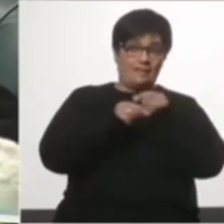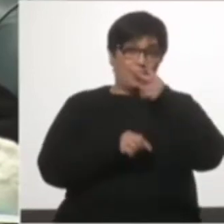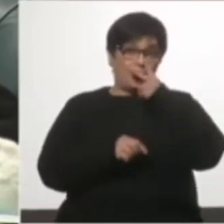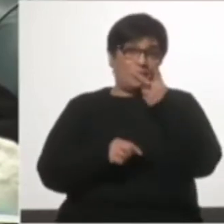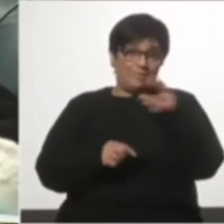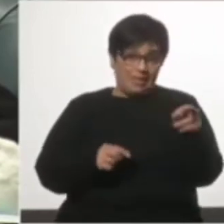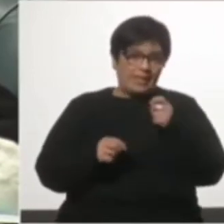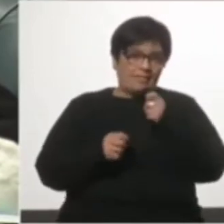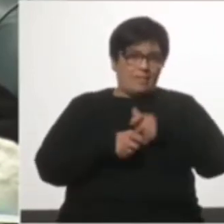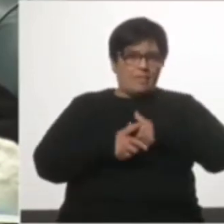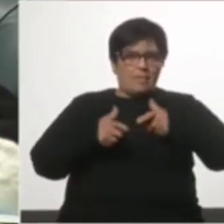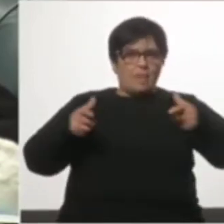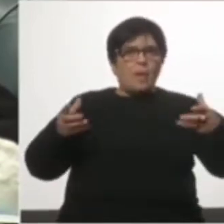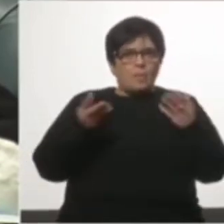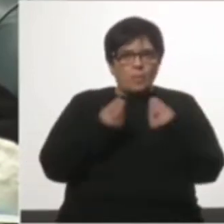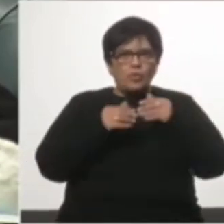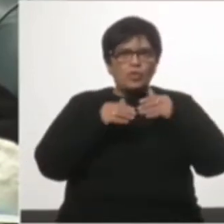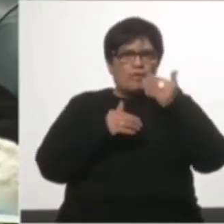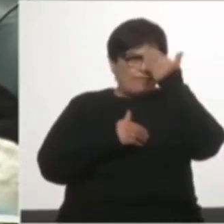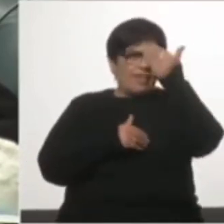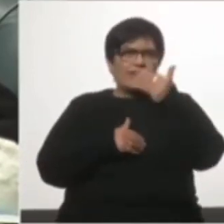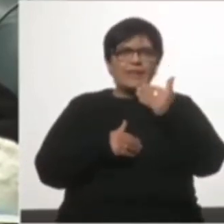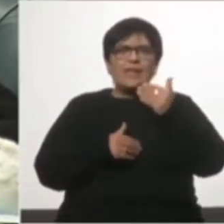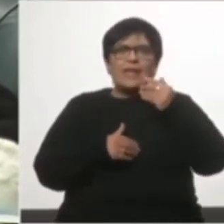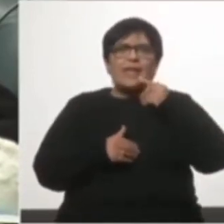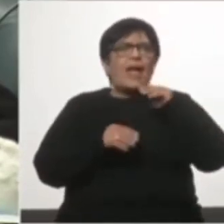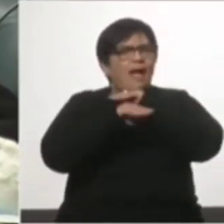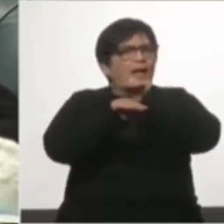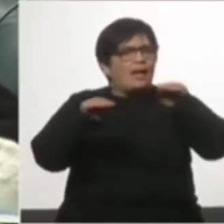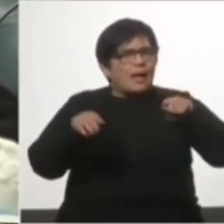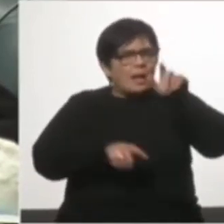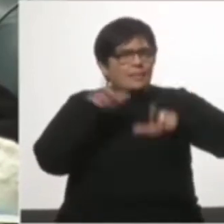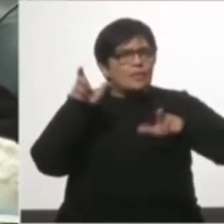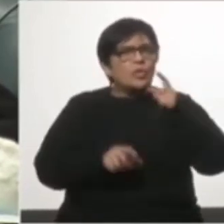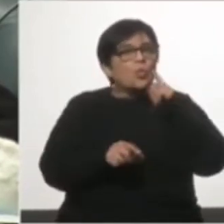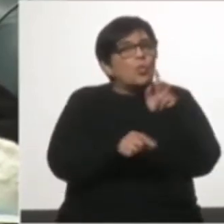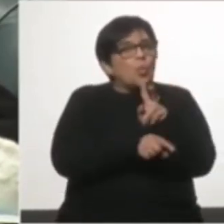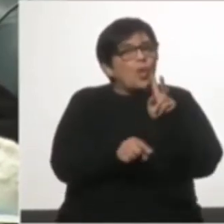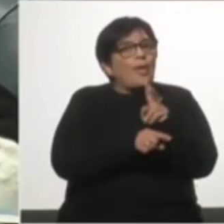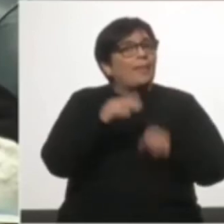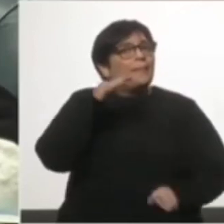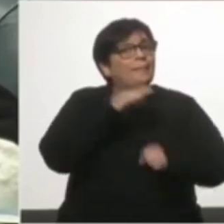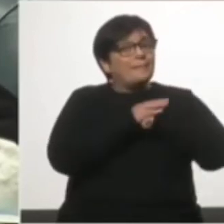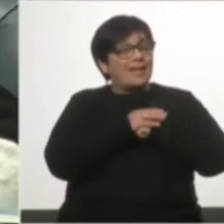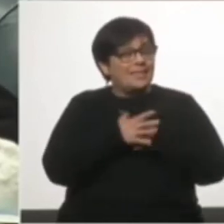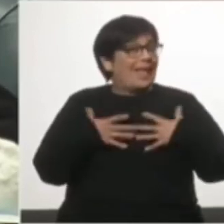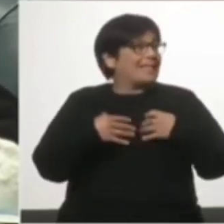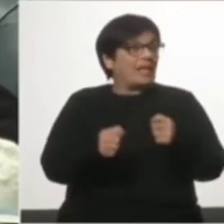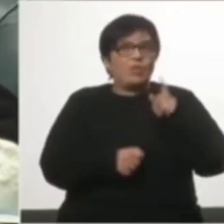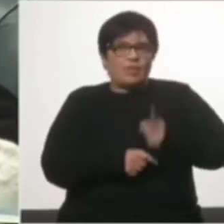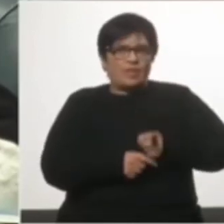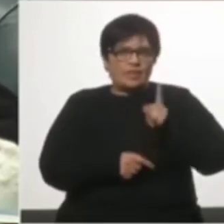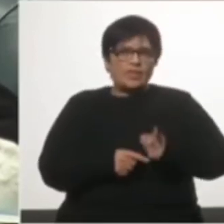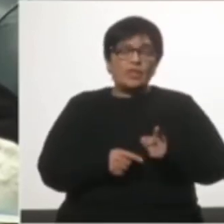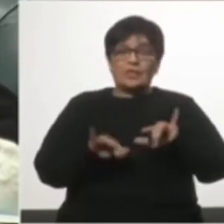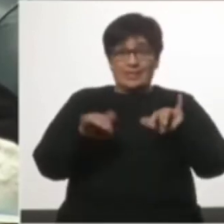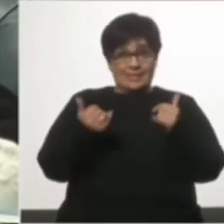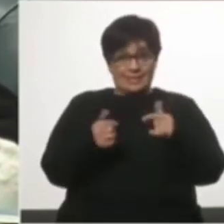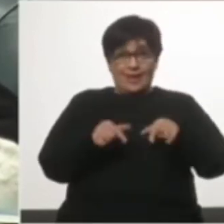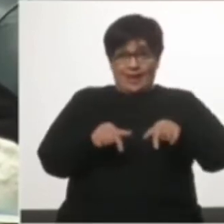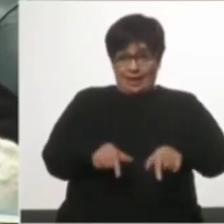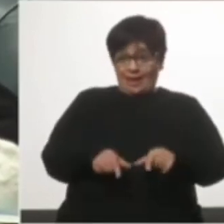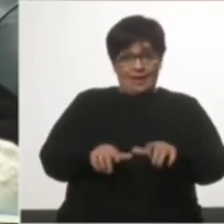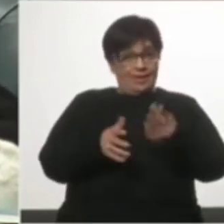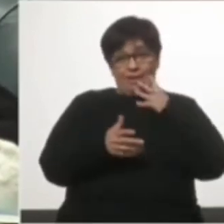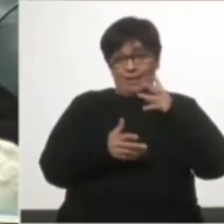llamó públicamente a la ciudadanía a cumplir con todos los resguardos sanitarios dispuestos. Y ya